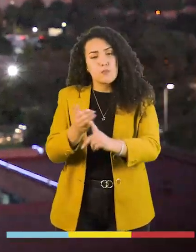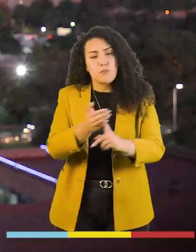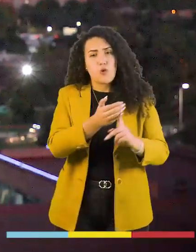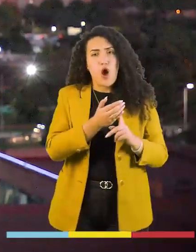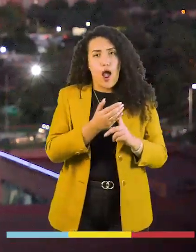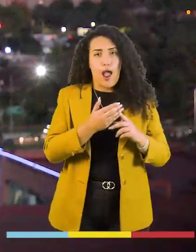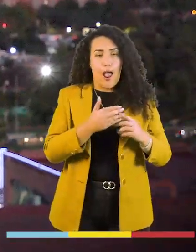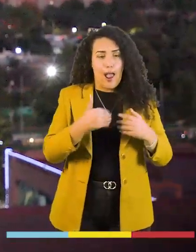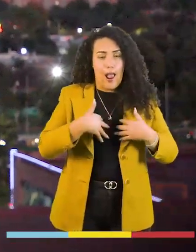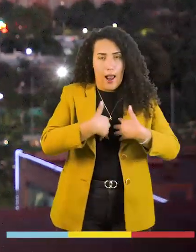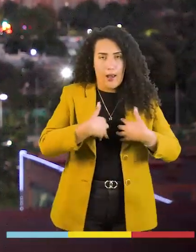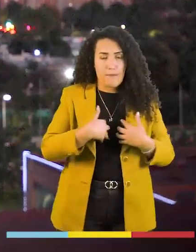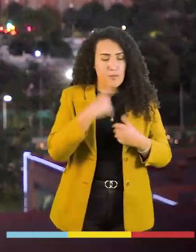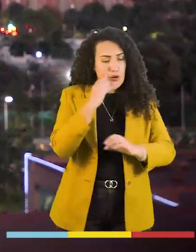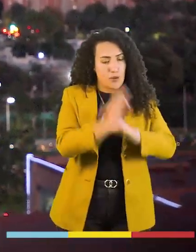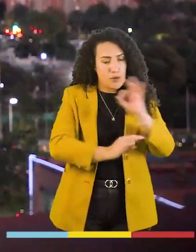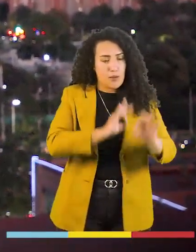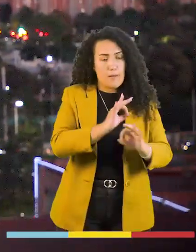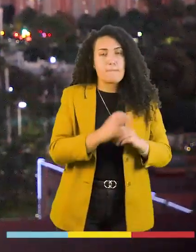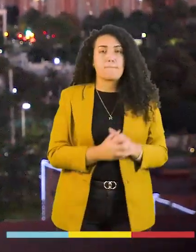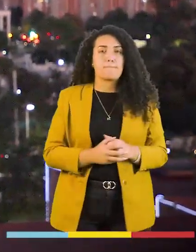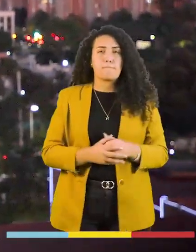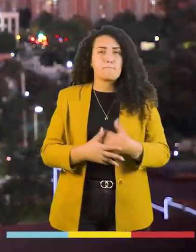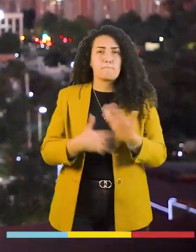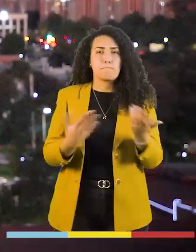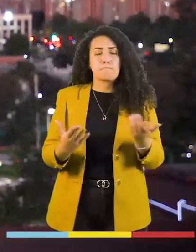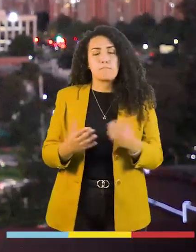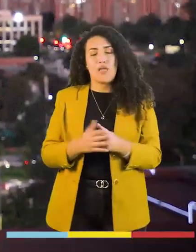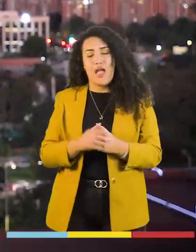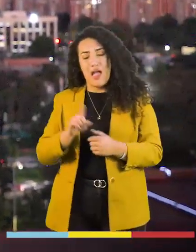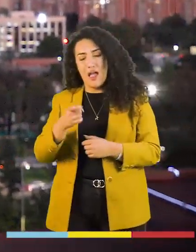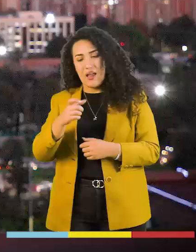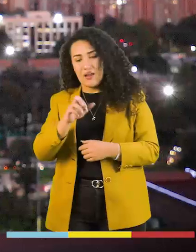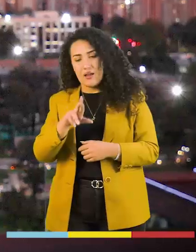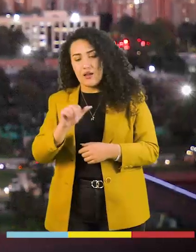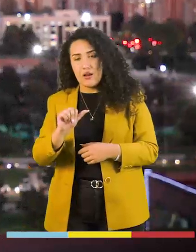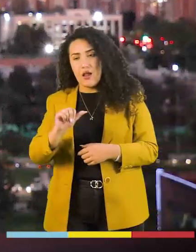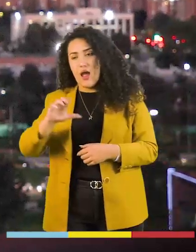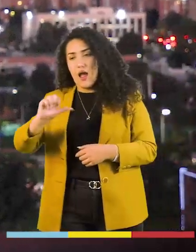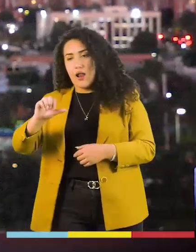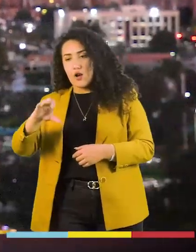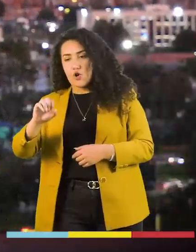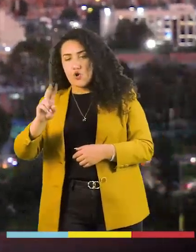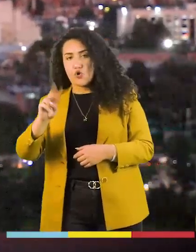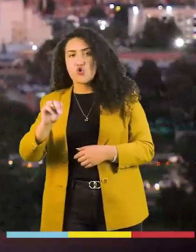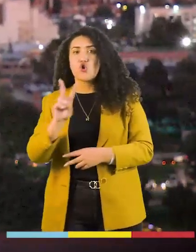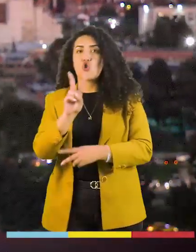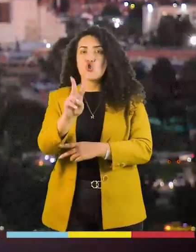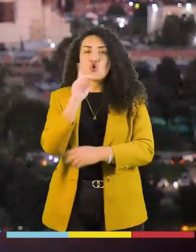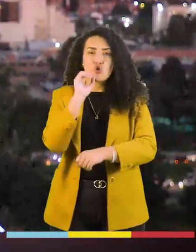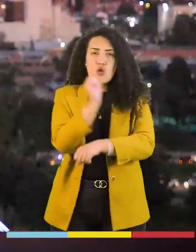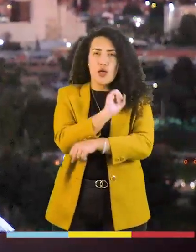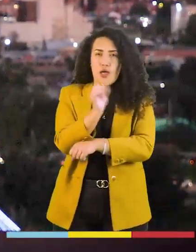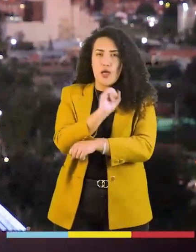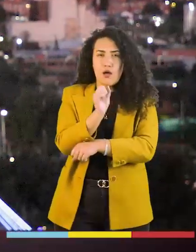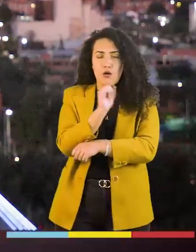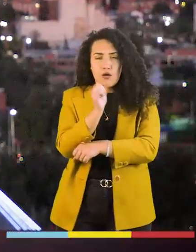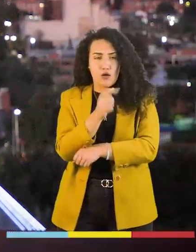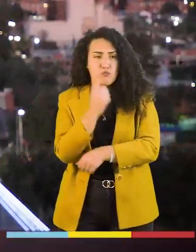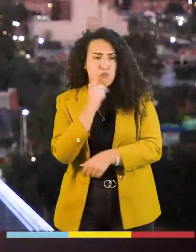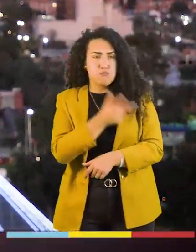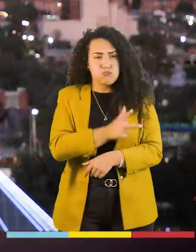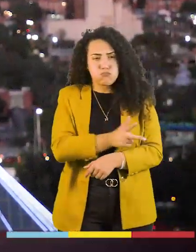Bienestar Animal de Cundinamarca y IPIVAC, se encuentran la Garra y el Halcón, dos camionetas que se dedicaron a recorrer